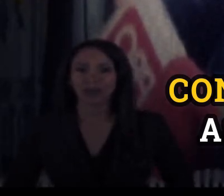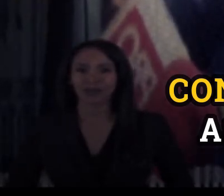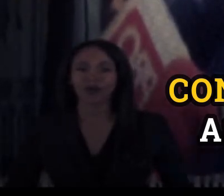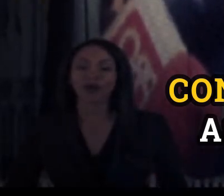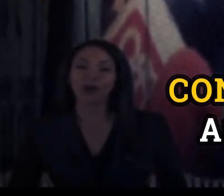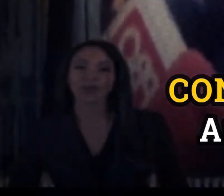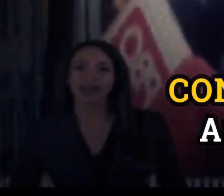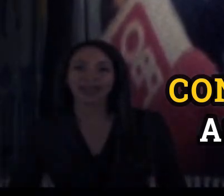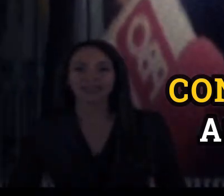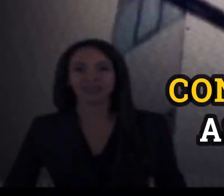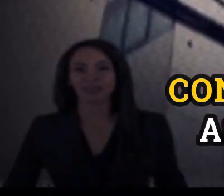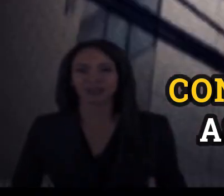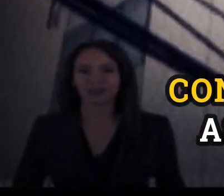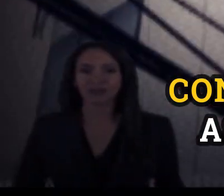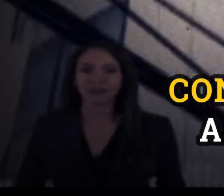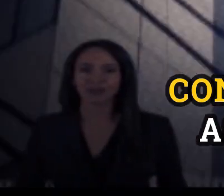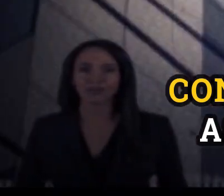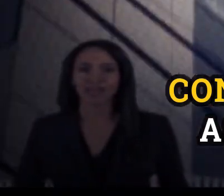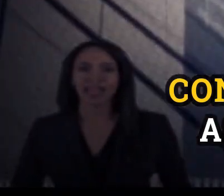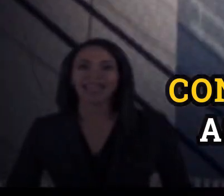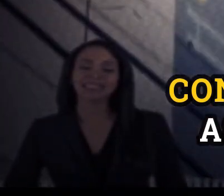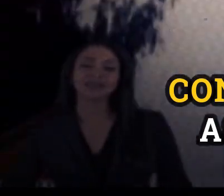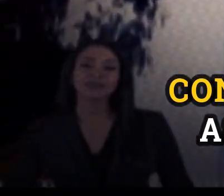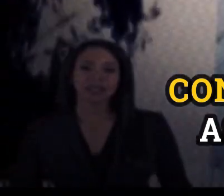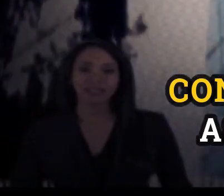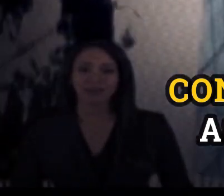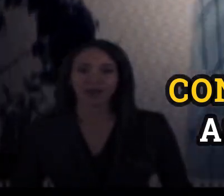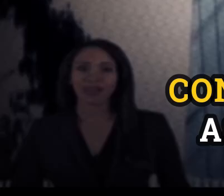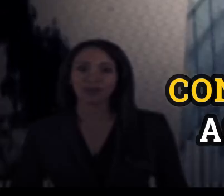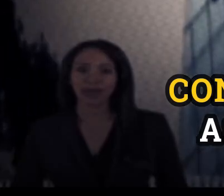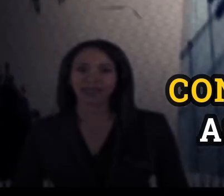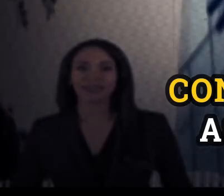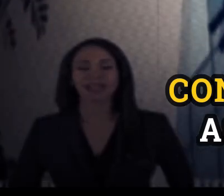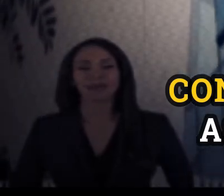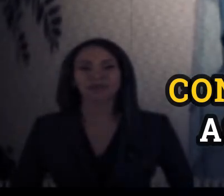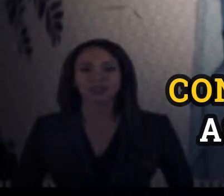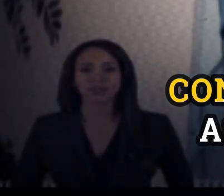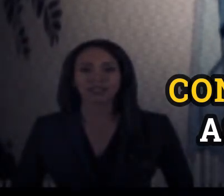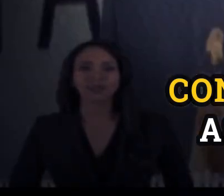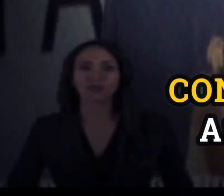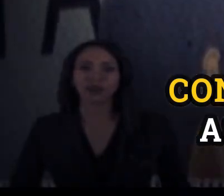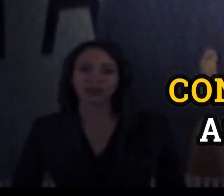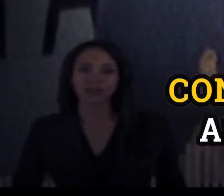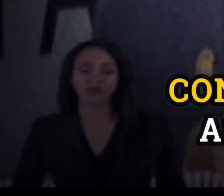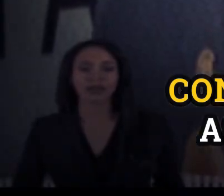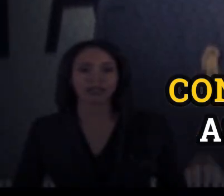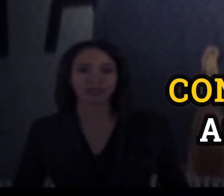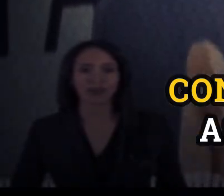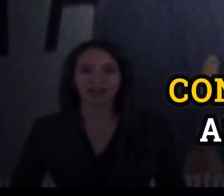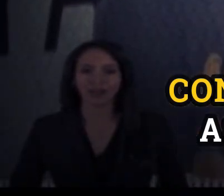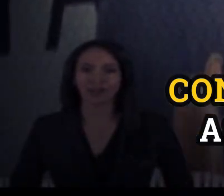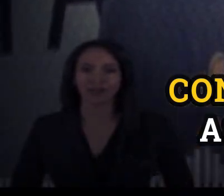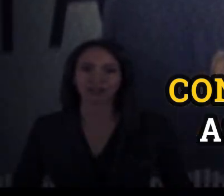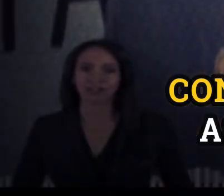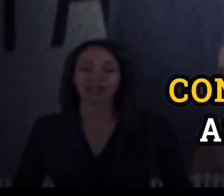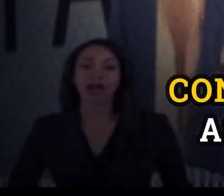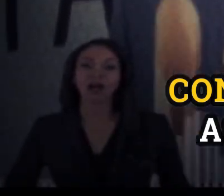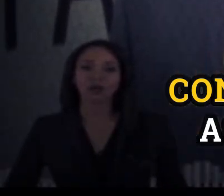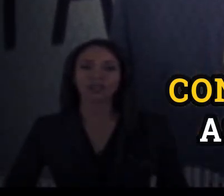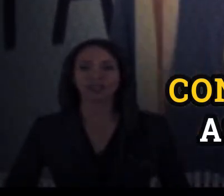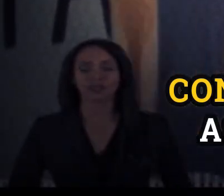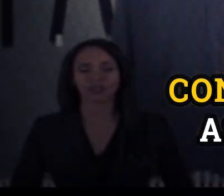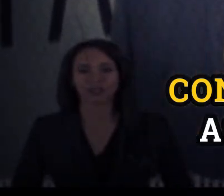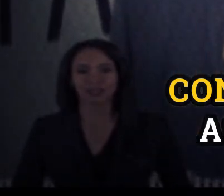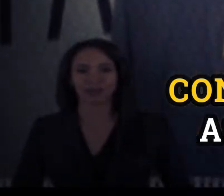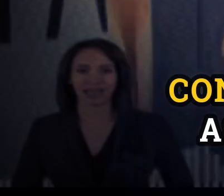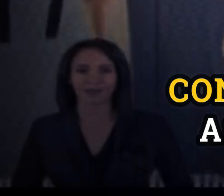como parlamentario te corresponde en 2.800 soles Pero tú cuando regresas de viaje tienes Que obviamente Mostrar las boletas los recibos que justifiquen qué es lo que